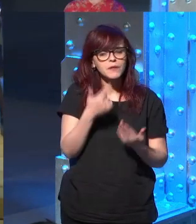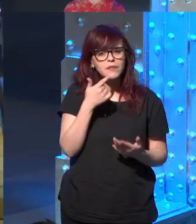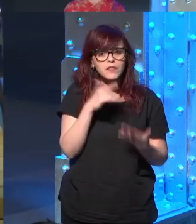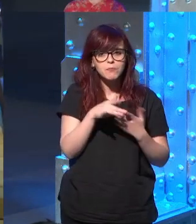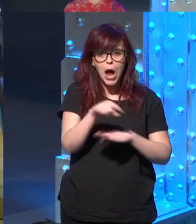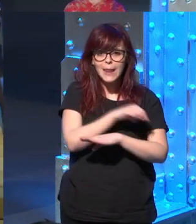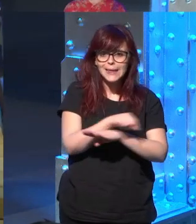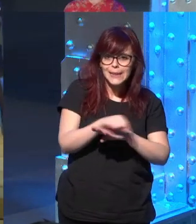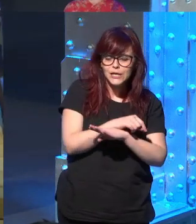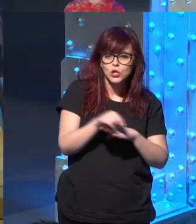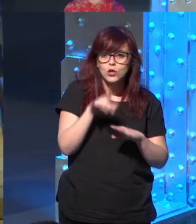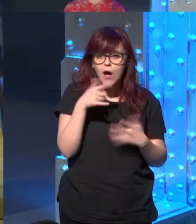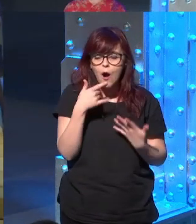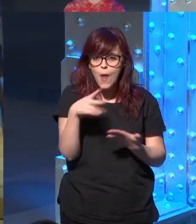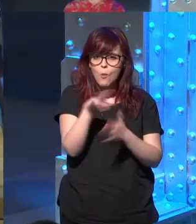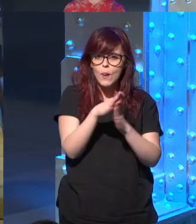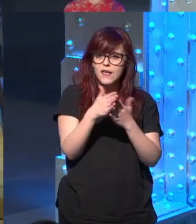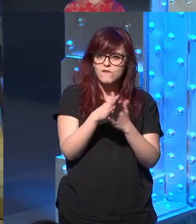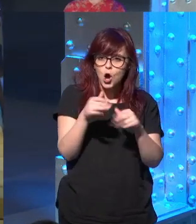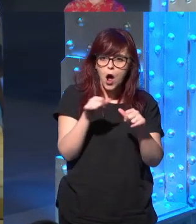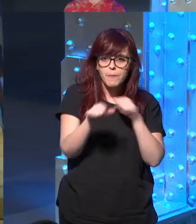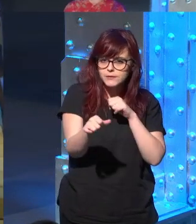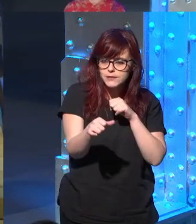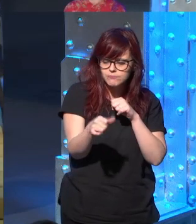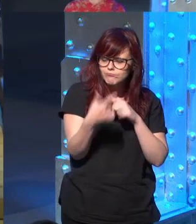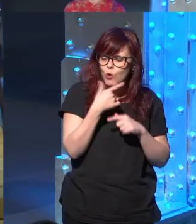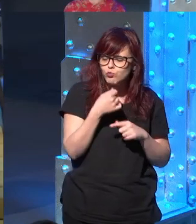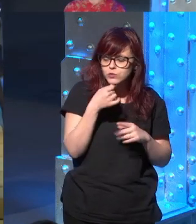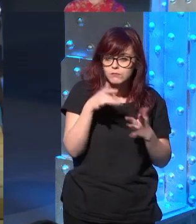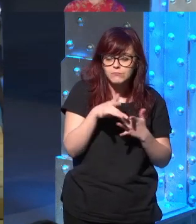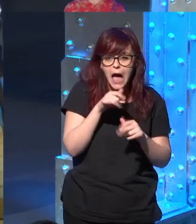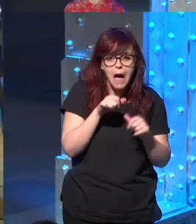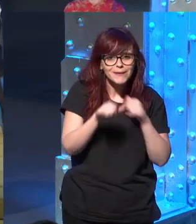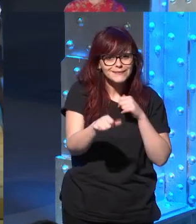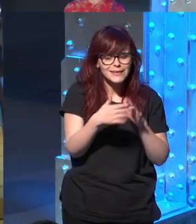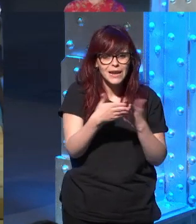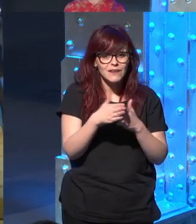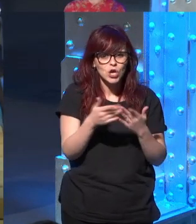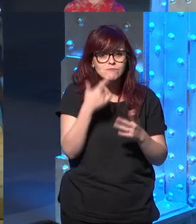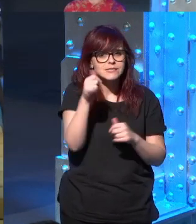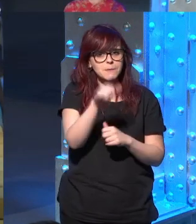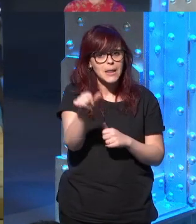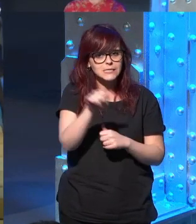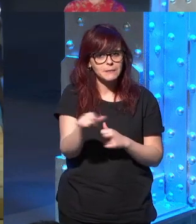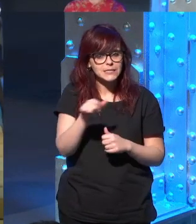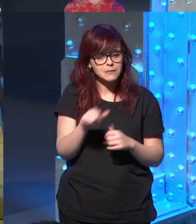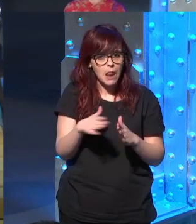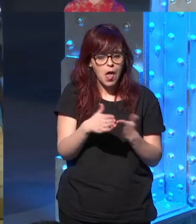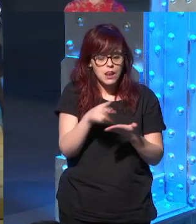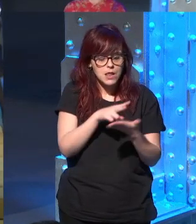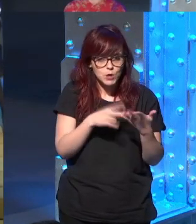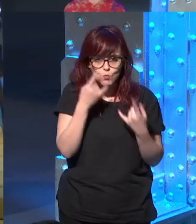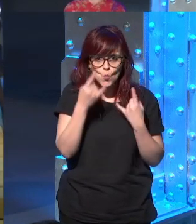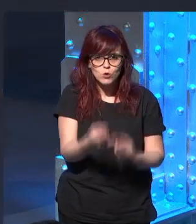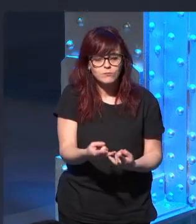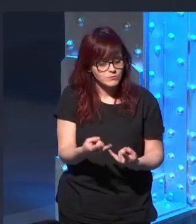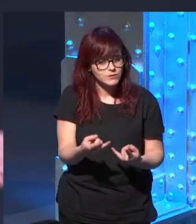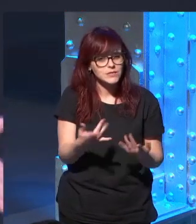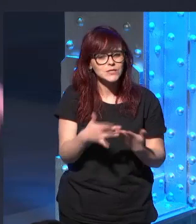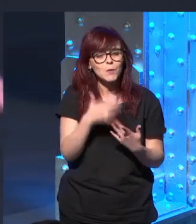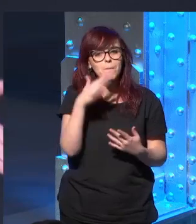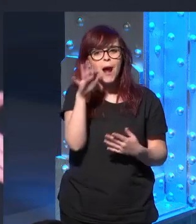eres arquitecto y tal, este libro yo creo que te va a gustar. Y a partir de entonces también está leyendo un libro cada semana, más o menos, ¿no? Quiero decir que no es,